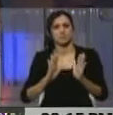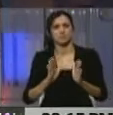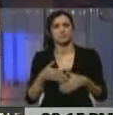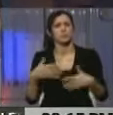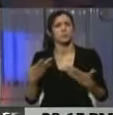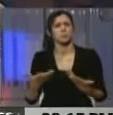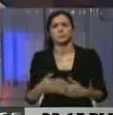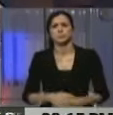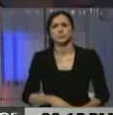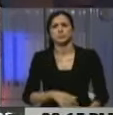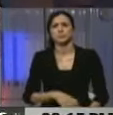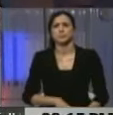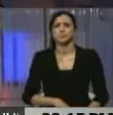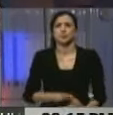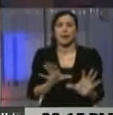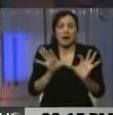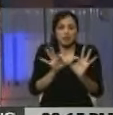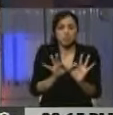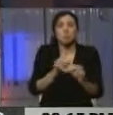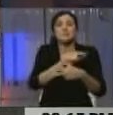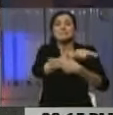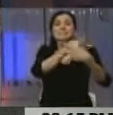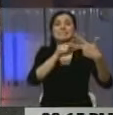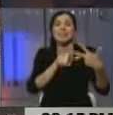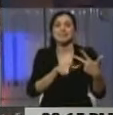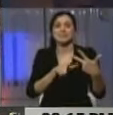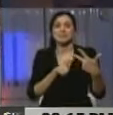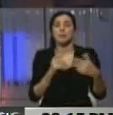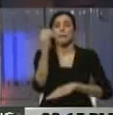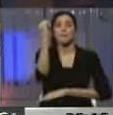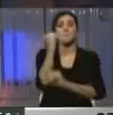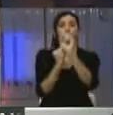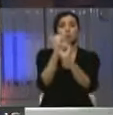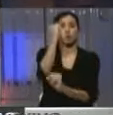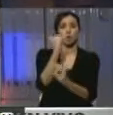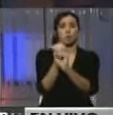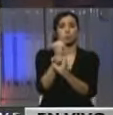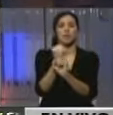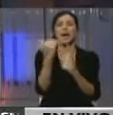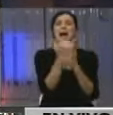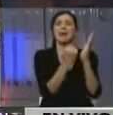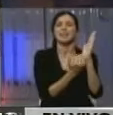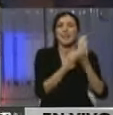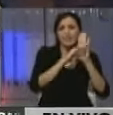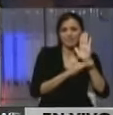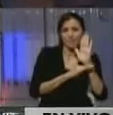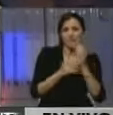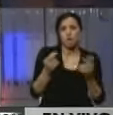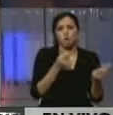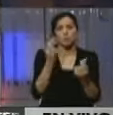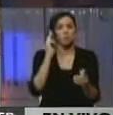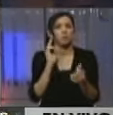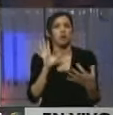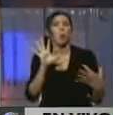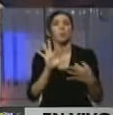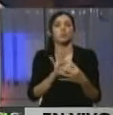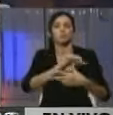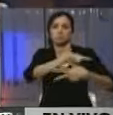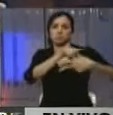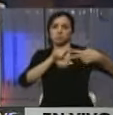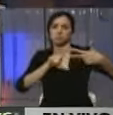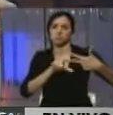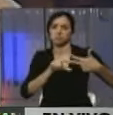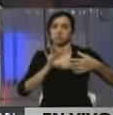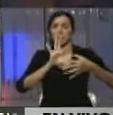es articular los 3 motores de la agenda económica bolivariana.